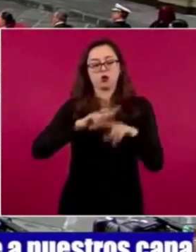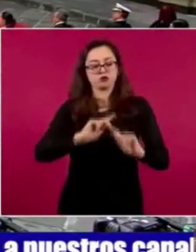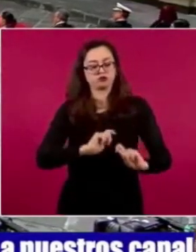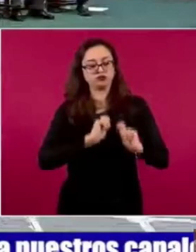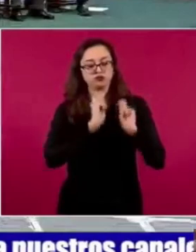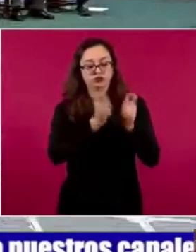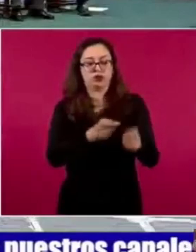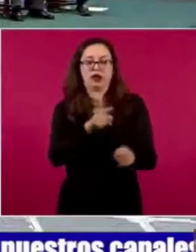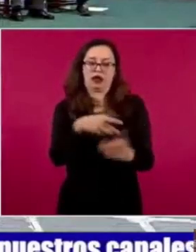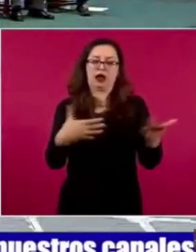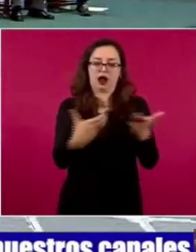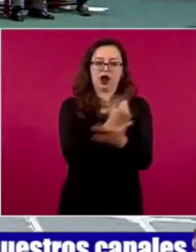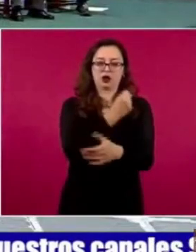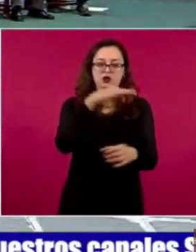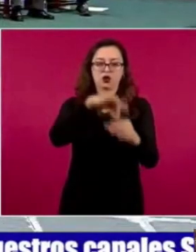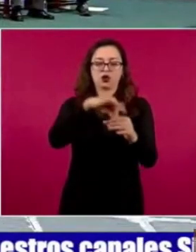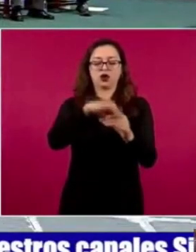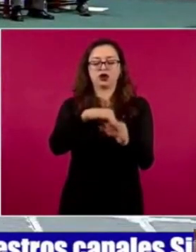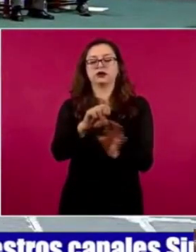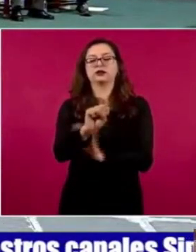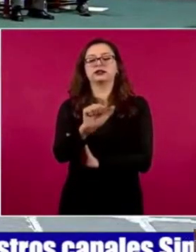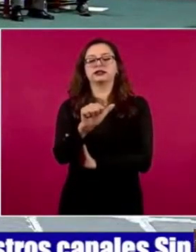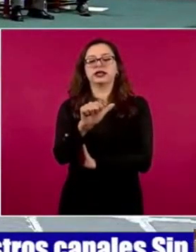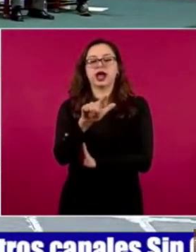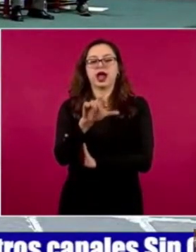electo, Salomón Jara.